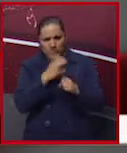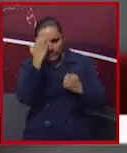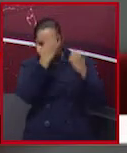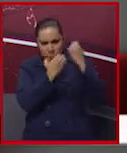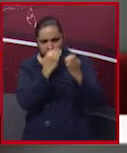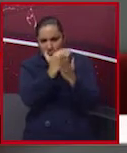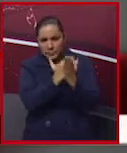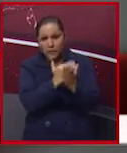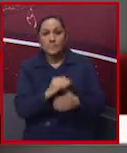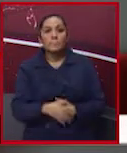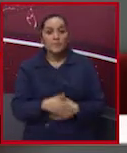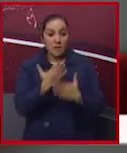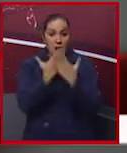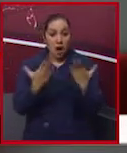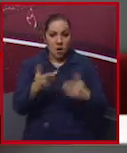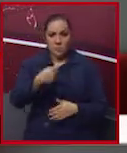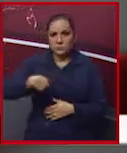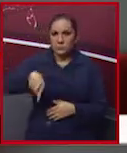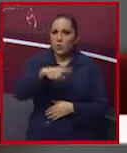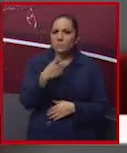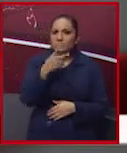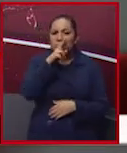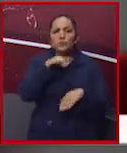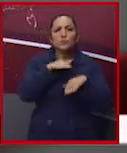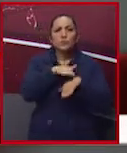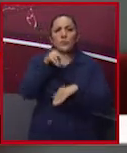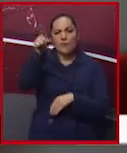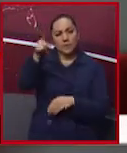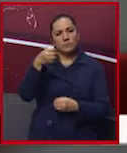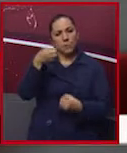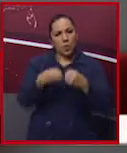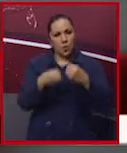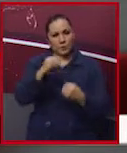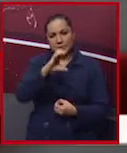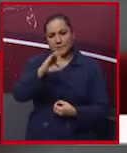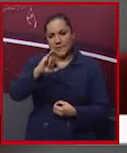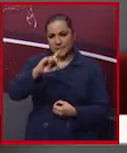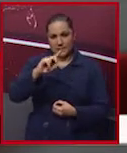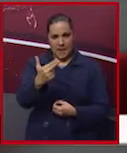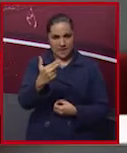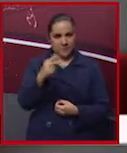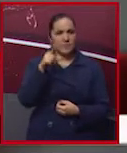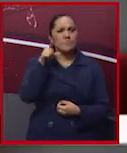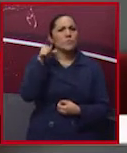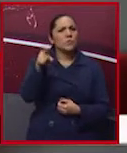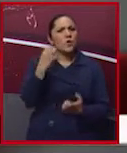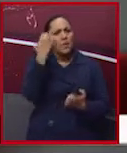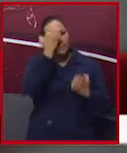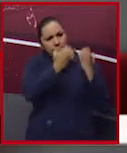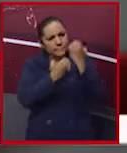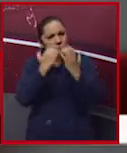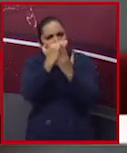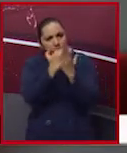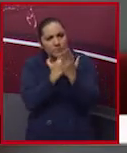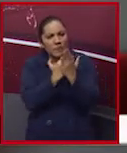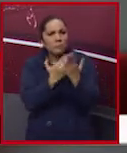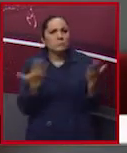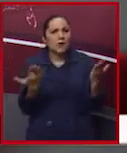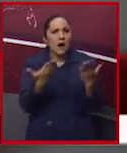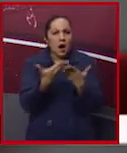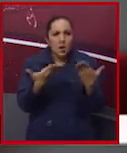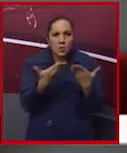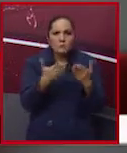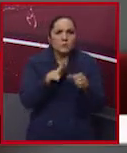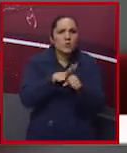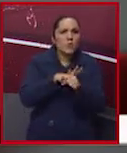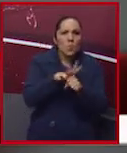preocupado por la jurisprudencia de la Corte Interamericana de Derechos Humanos. En este punto pienso que hay diferencias